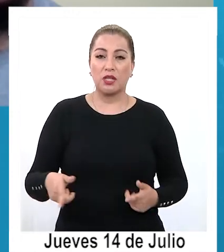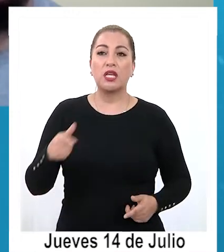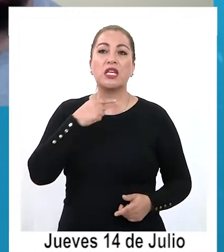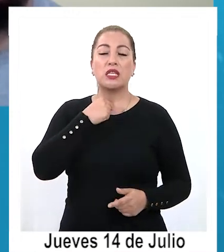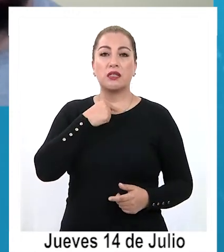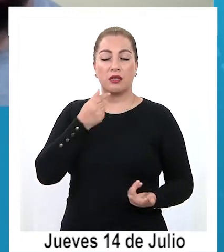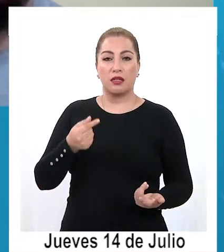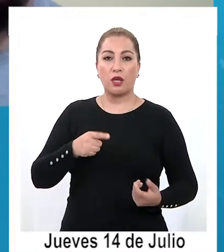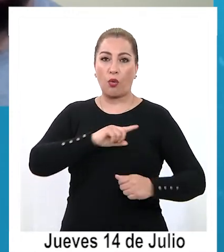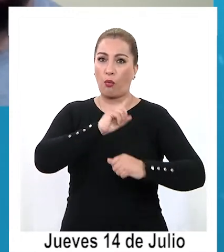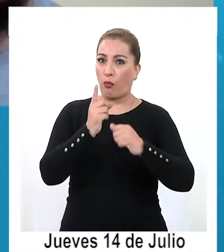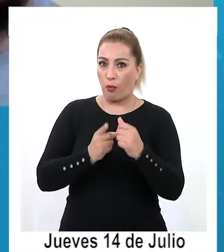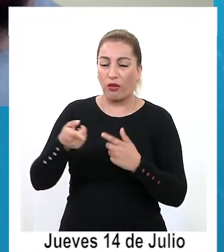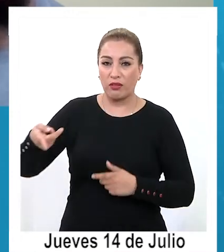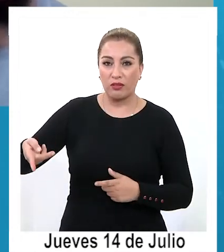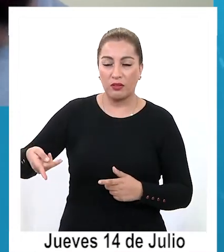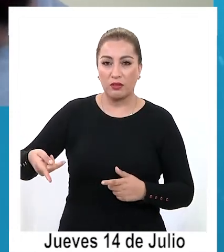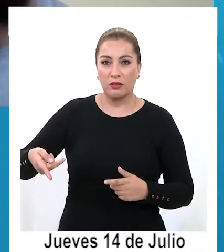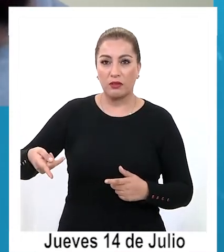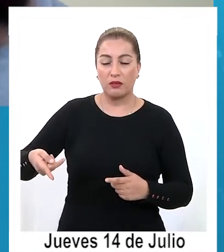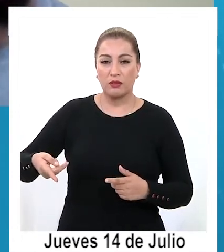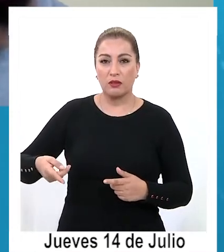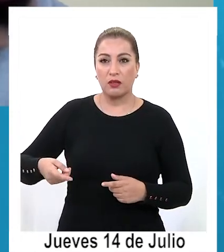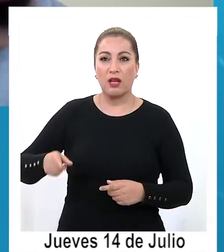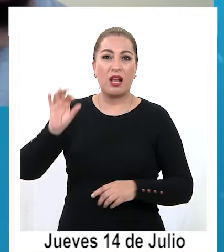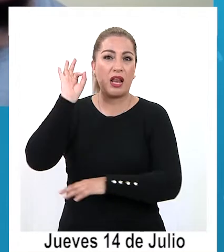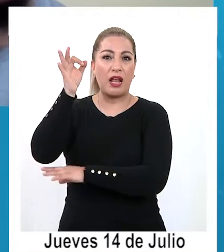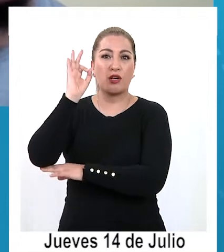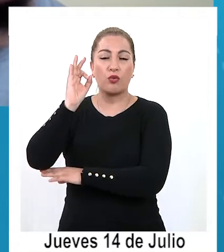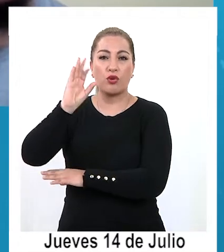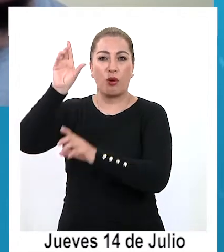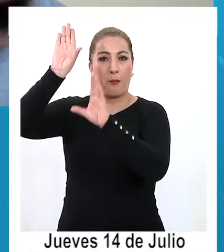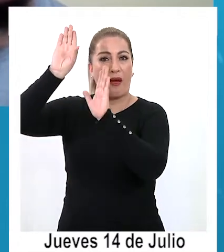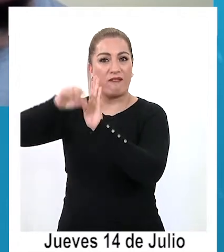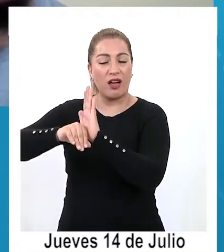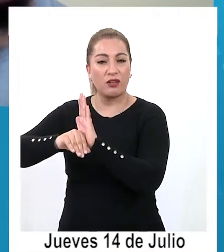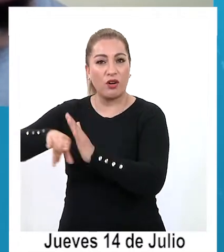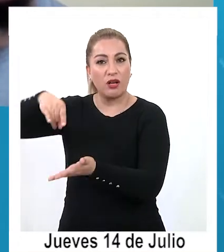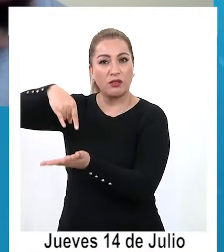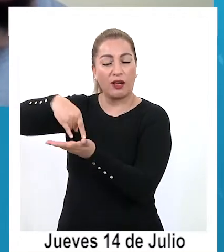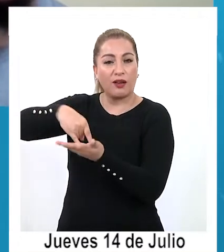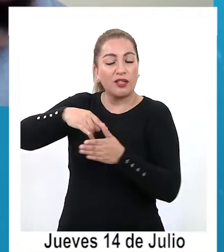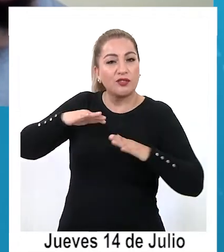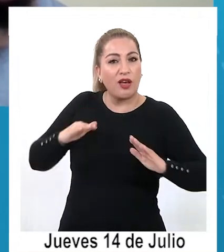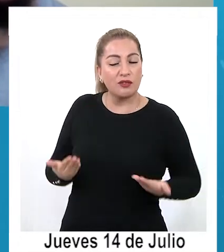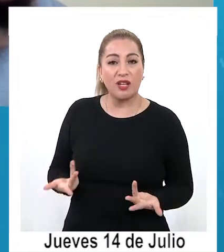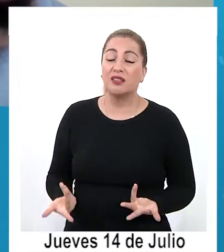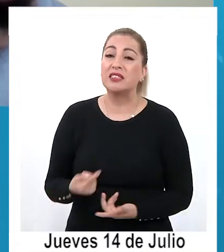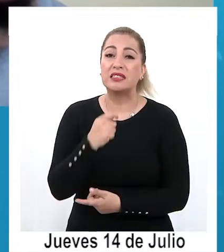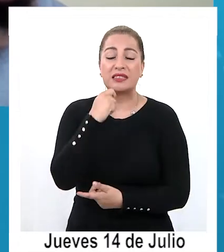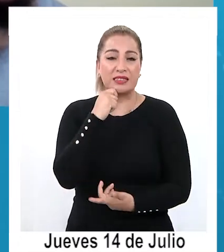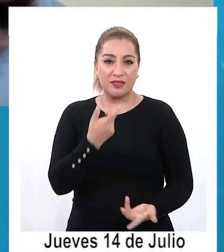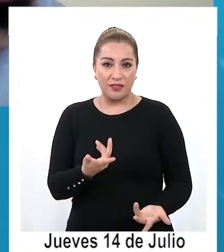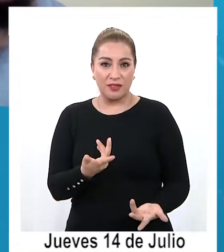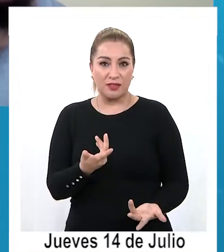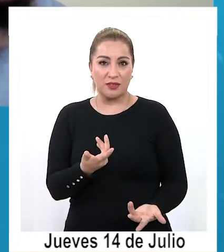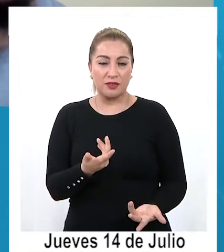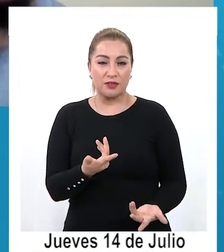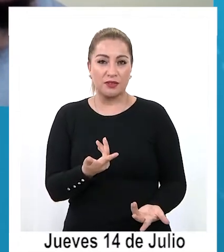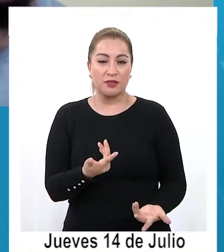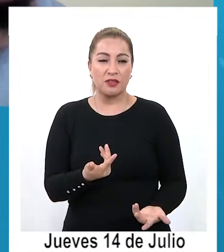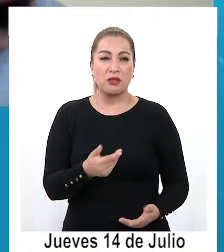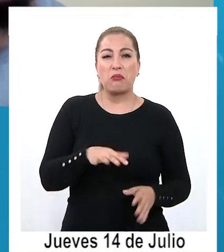poder de veto demasiado grande, y el hecho de que estén bajando los quórums en el Congreso actual implica que vamos a llegar a